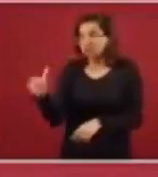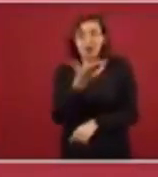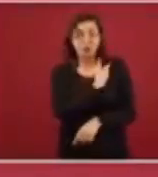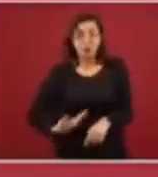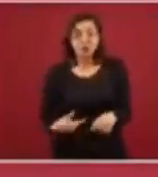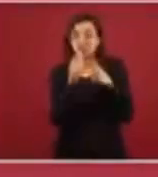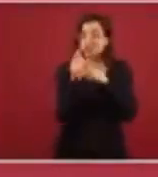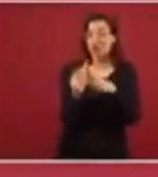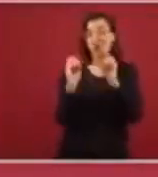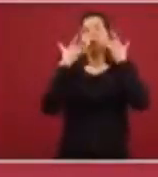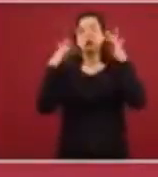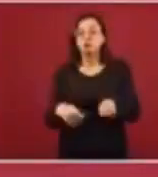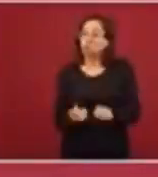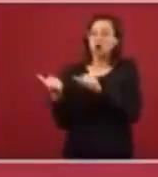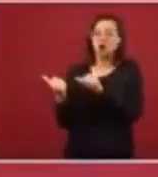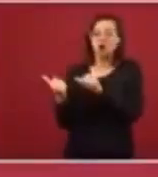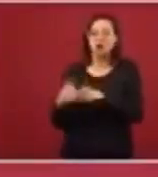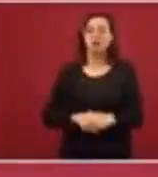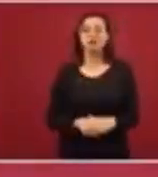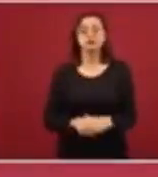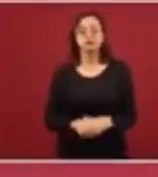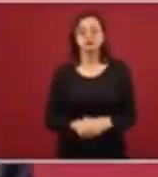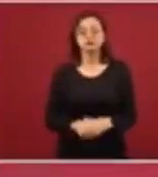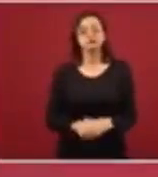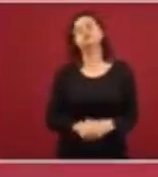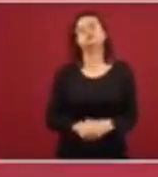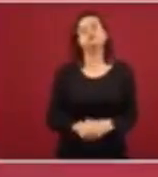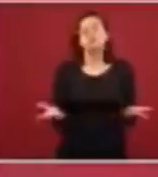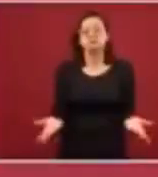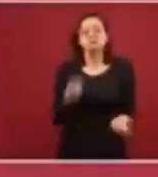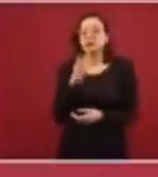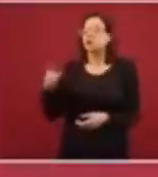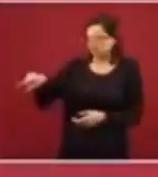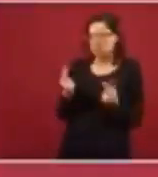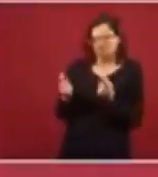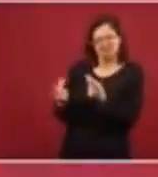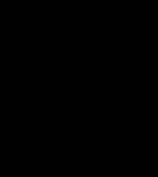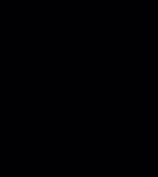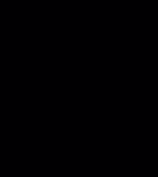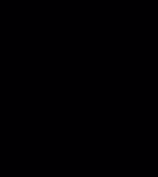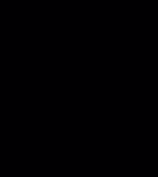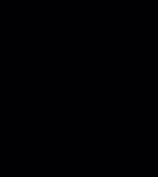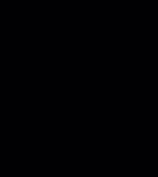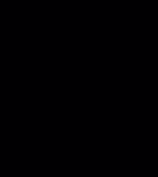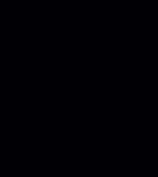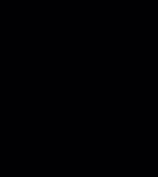¿quieres que continúe el presidente o que renuncie? Entonces, ¿qué le digo a los conservadores? Échale ganas, ahí la llevan.